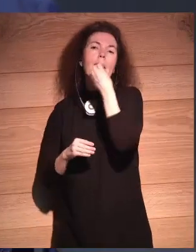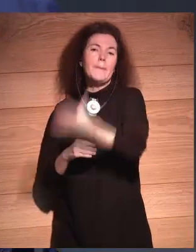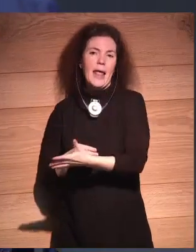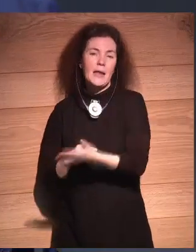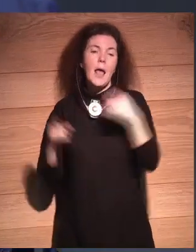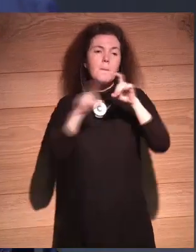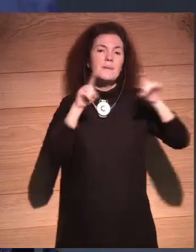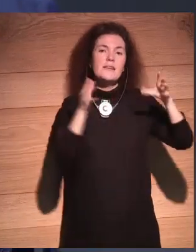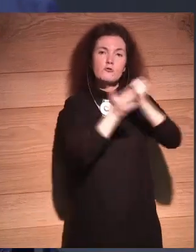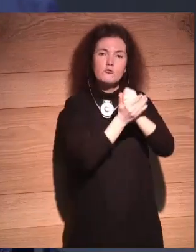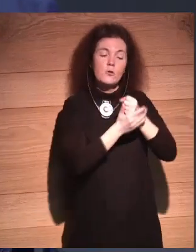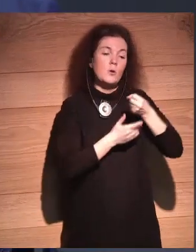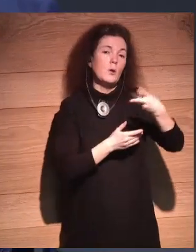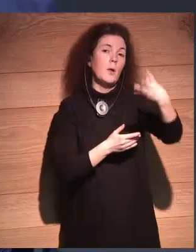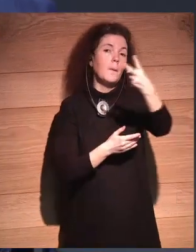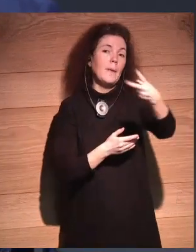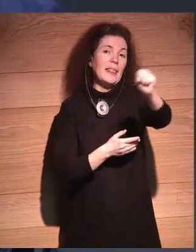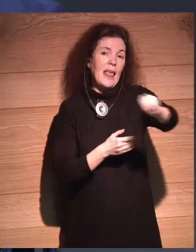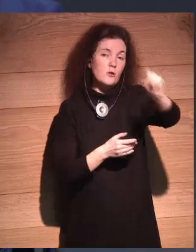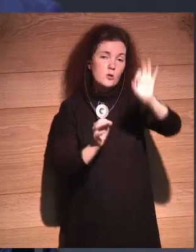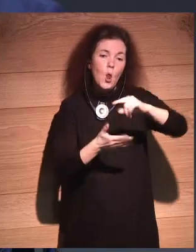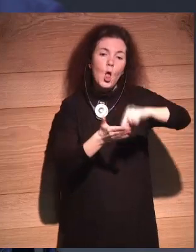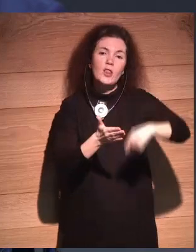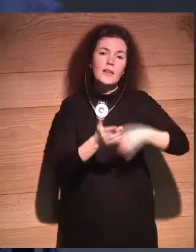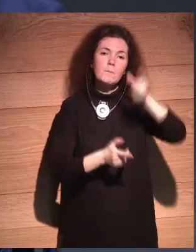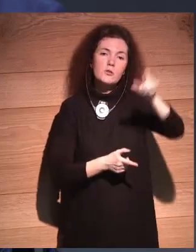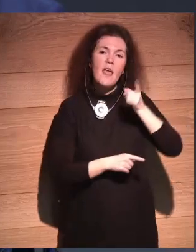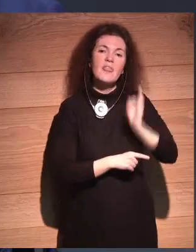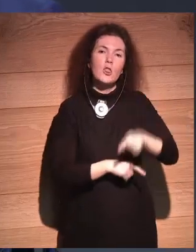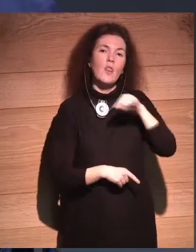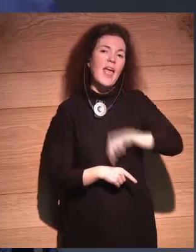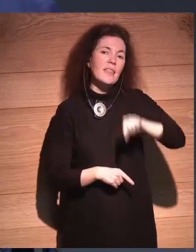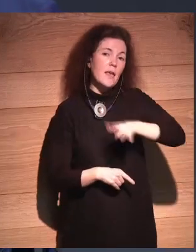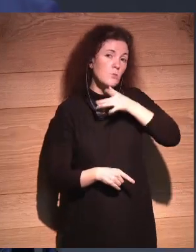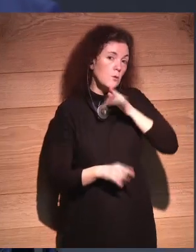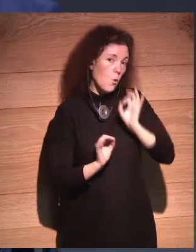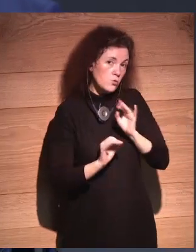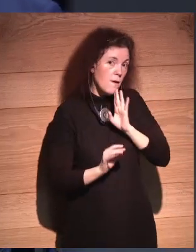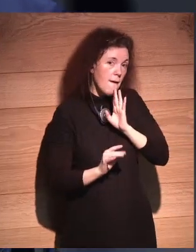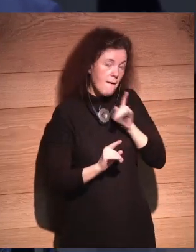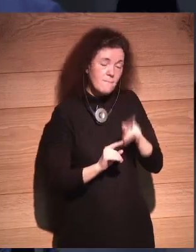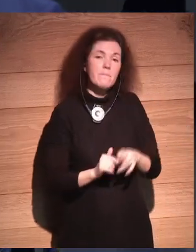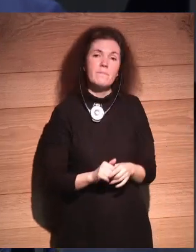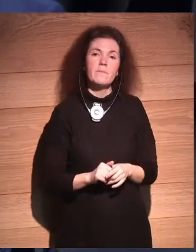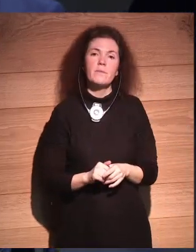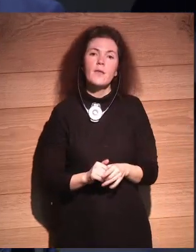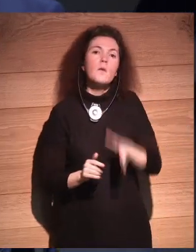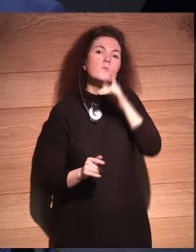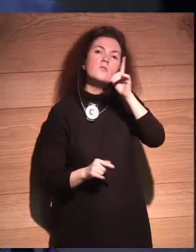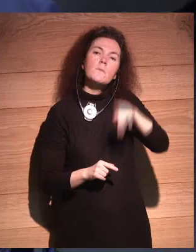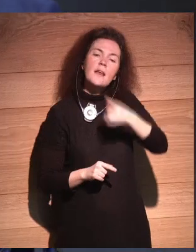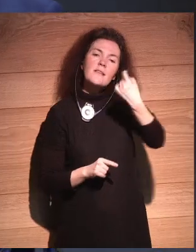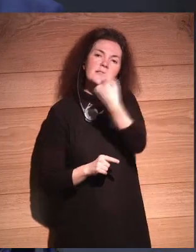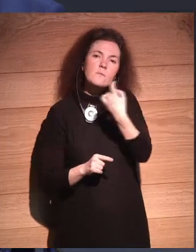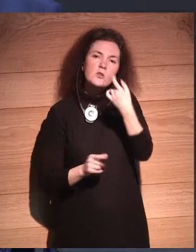Todas las empresas en los próximos 20 años yo creo que contratarán a un director de ética por estos motivos precisamente. Y por eso también